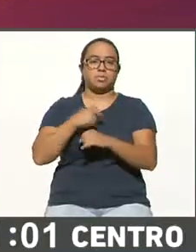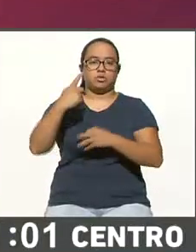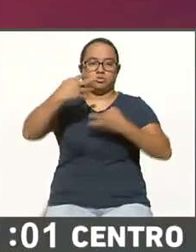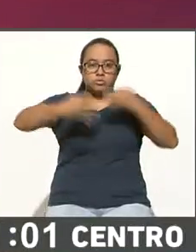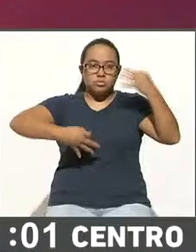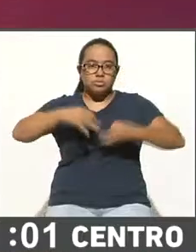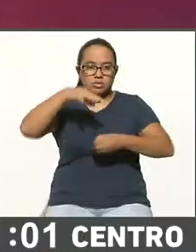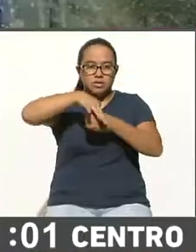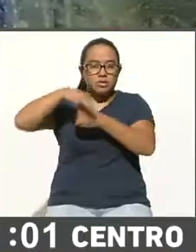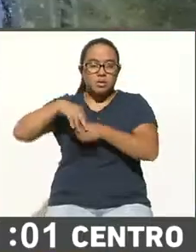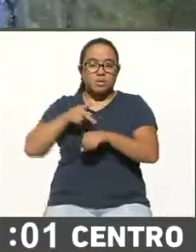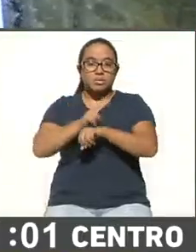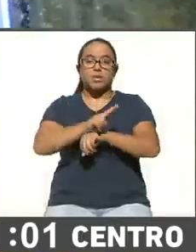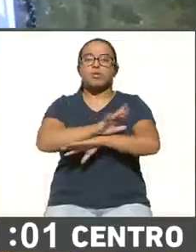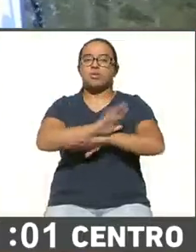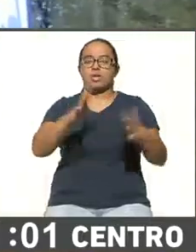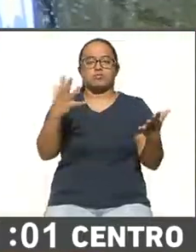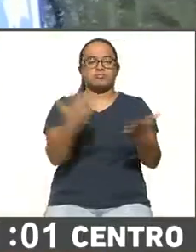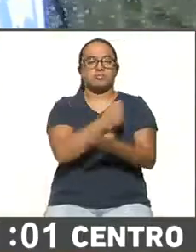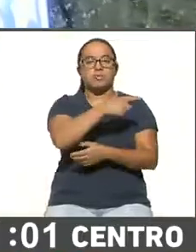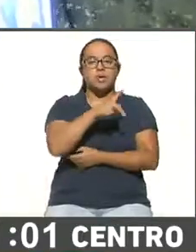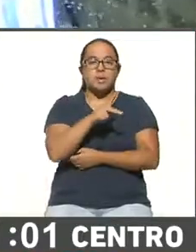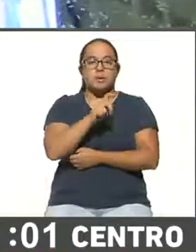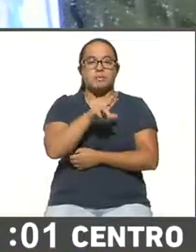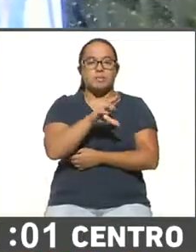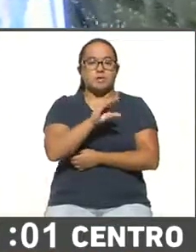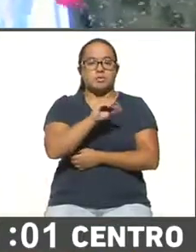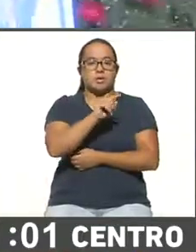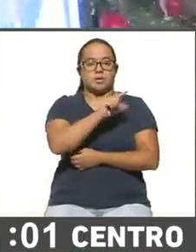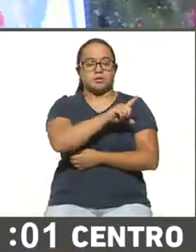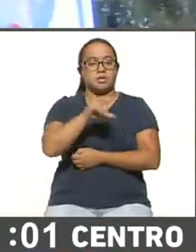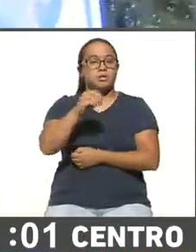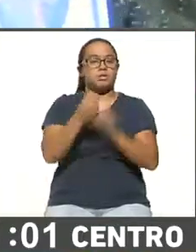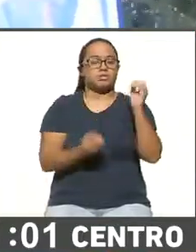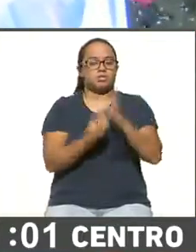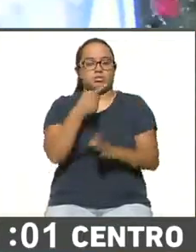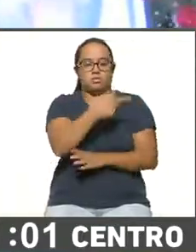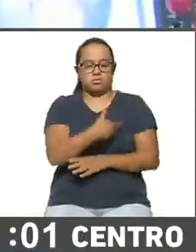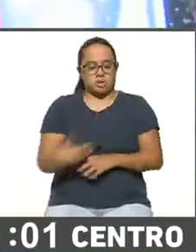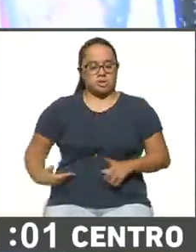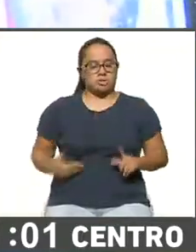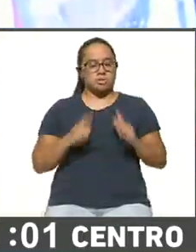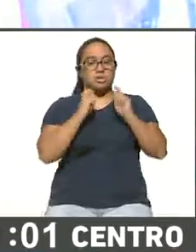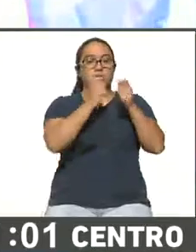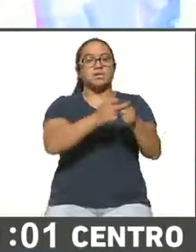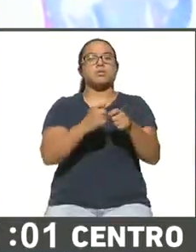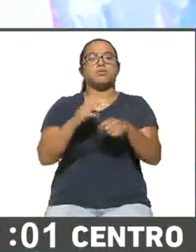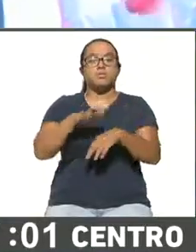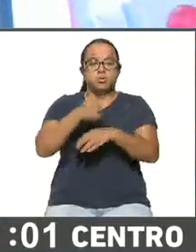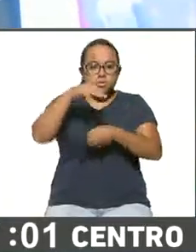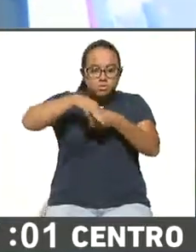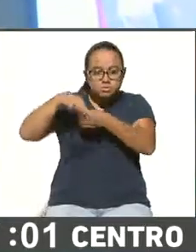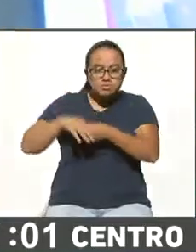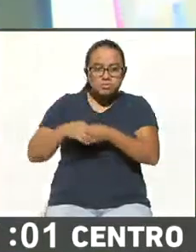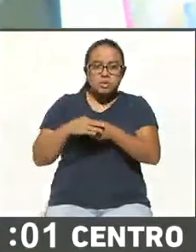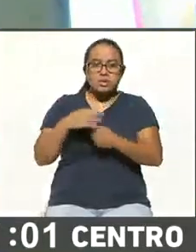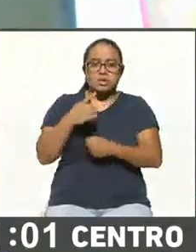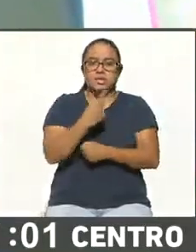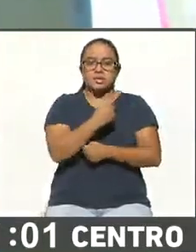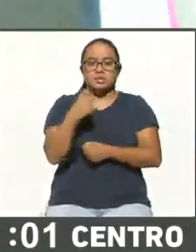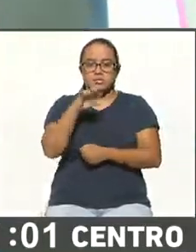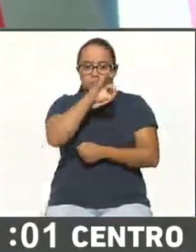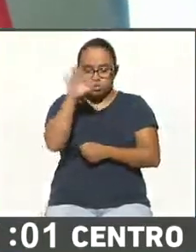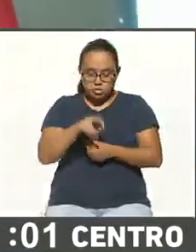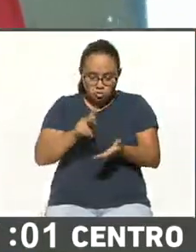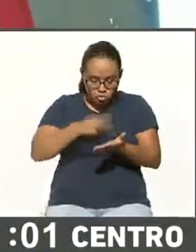Elecciones de Perú proclamó al maestro izquierdista Pedro Castillo como nuevo presidente luego de validar un escrutinio actualizado del